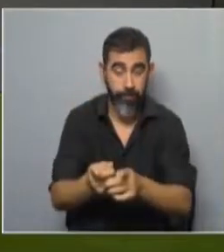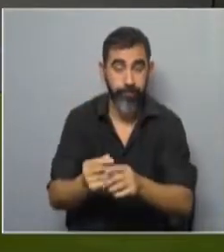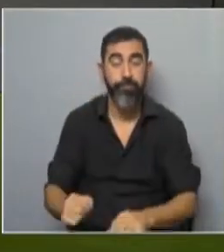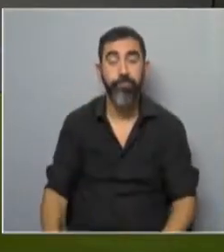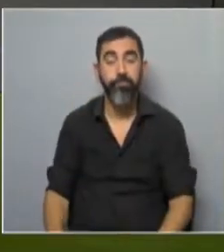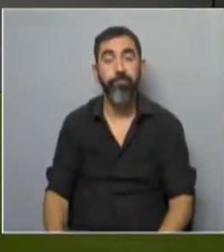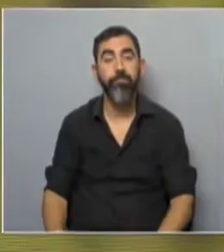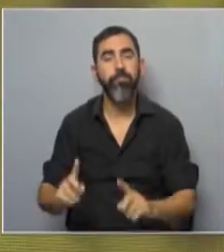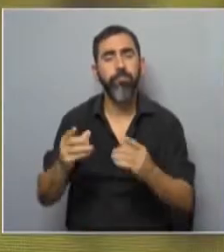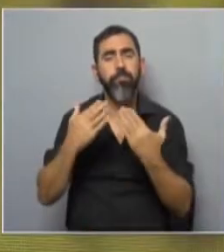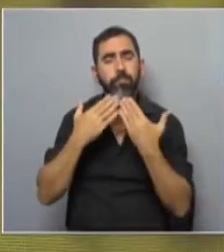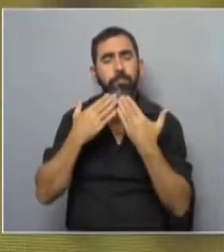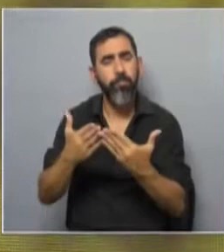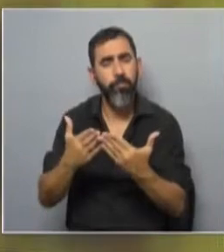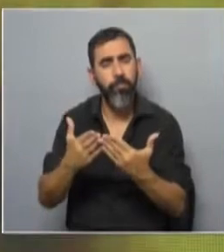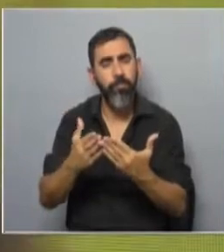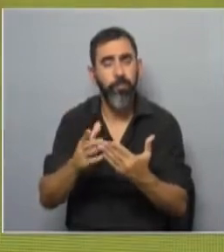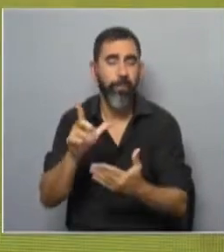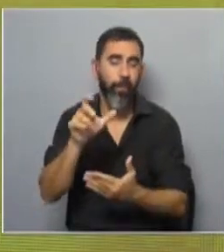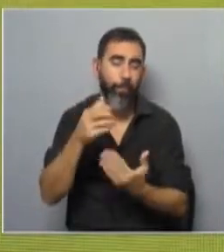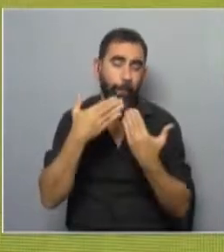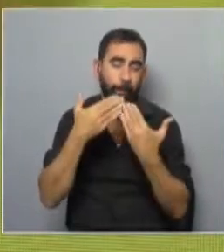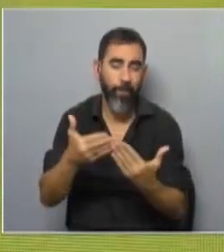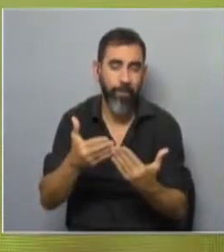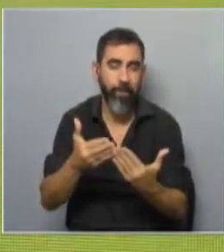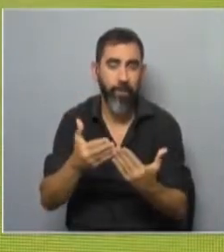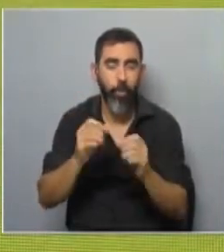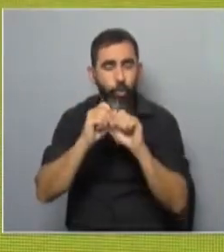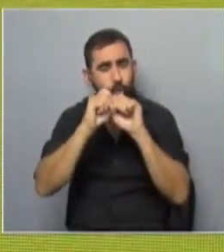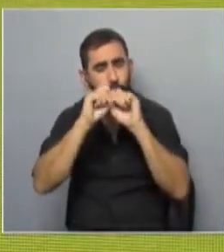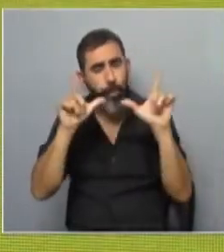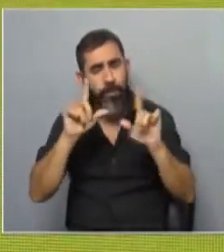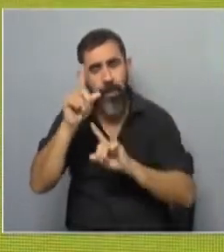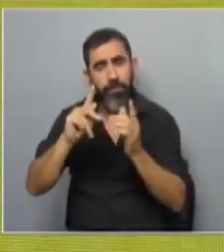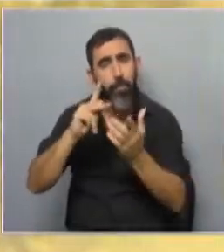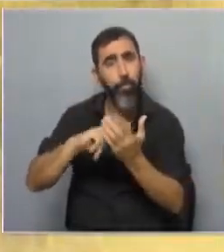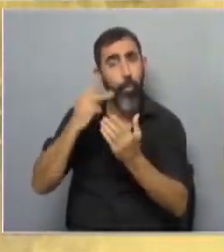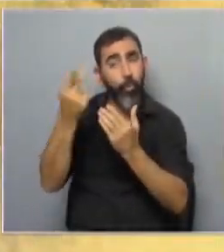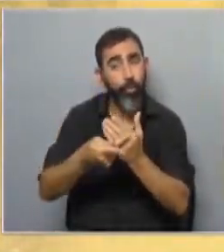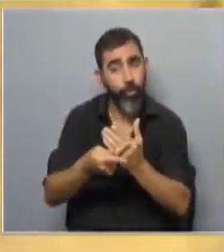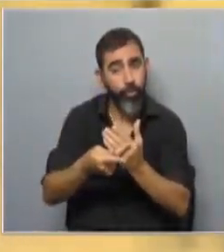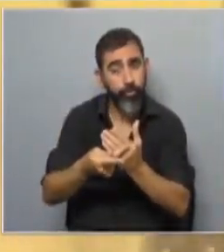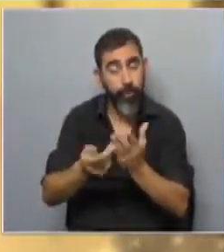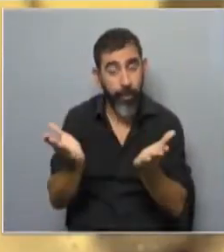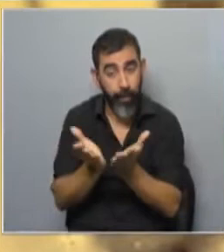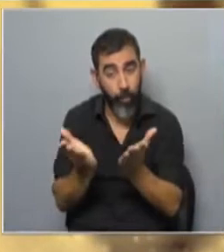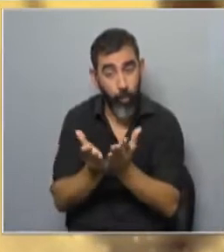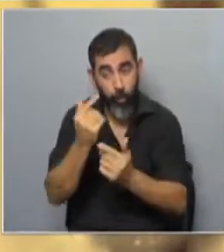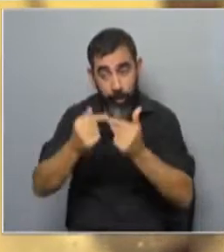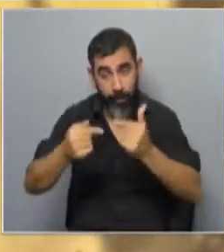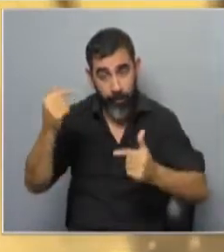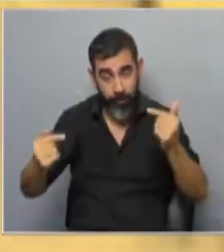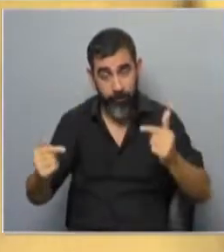le preguntamos a Florencia una pregunta que es de orden, ¿no? Le preguntamos si se sorprendían con los proyectos que iban encontrando en los diferentes